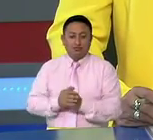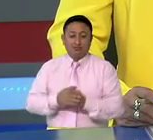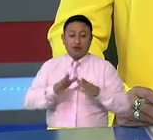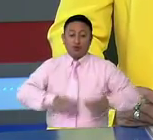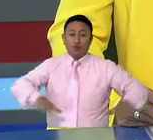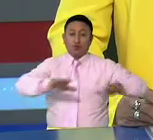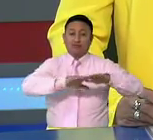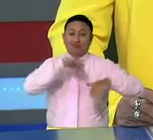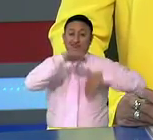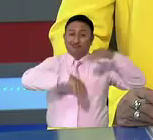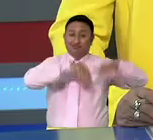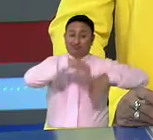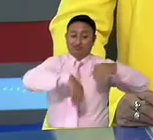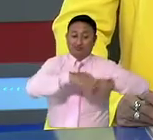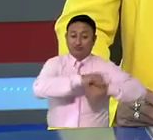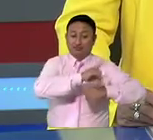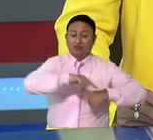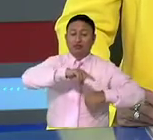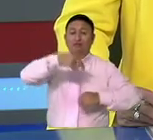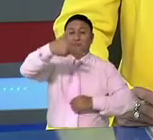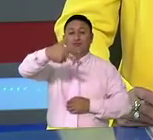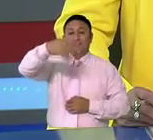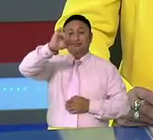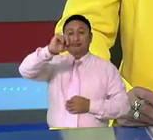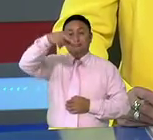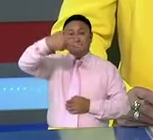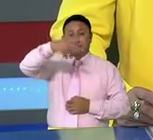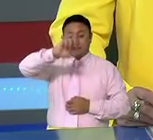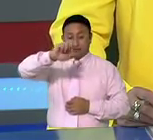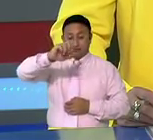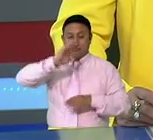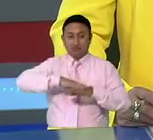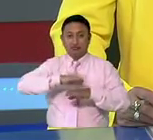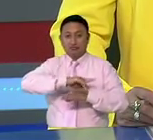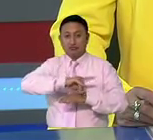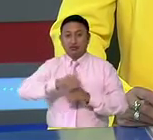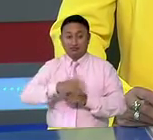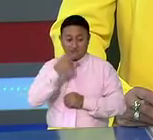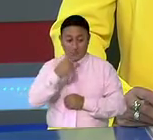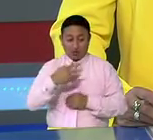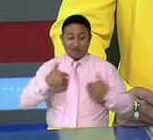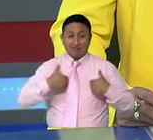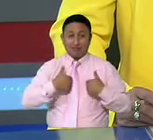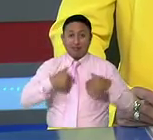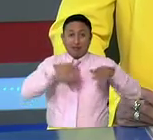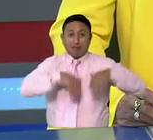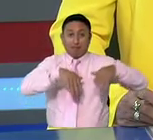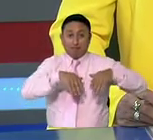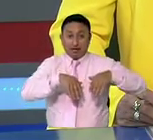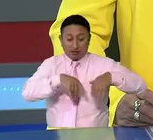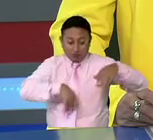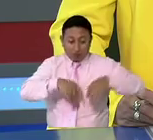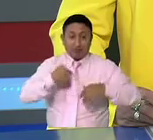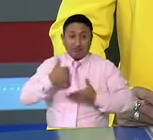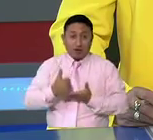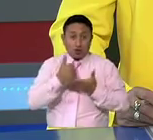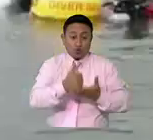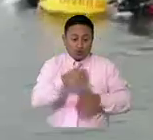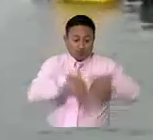reservorio de agua en el sector de El Quinche cuando aparentemente intentó salvar a un perro que cayó en la represa.